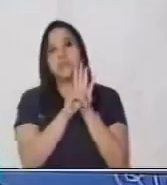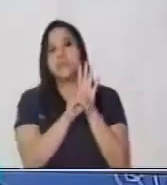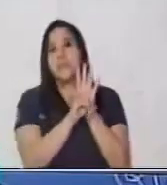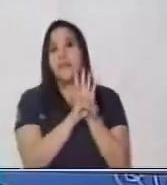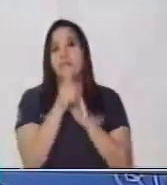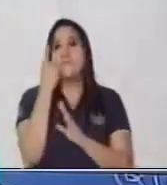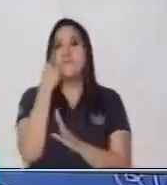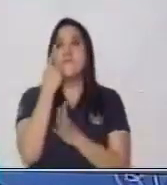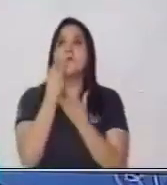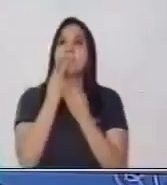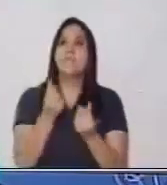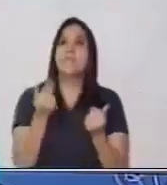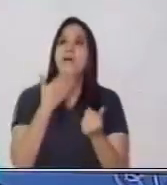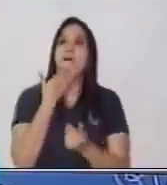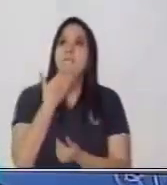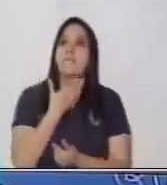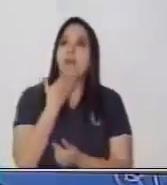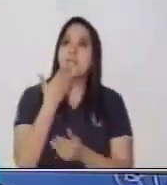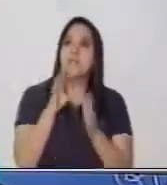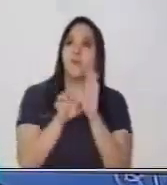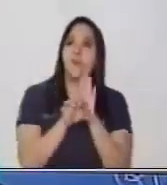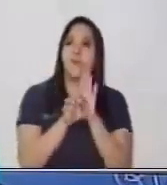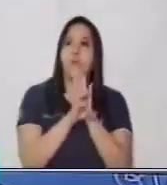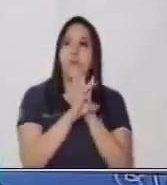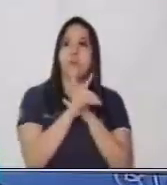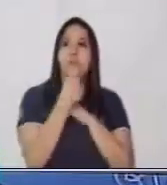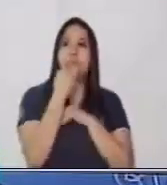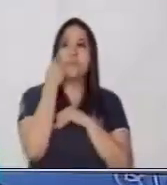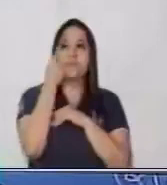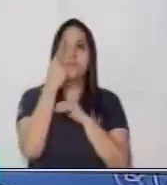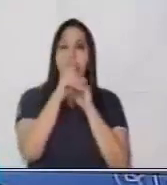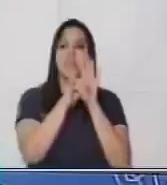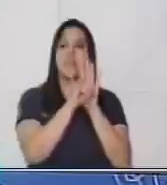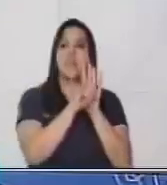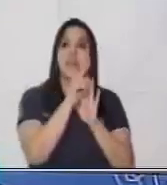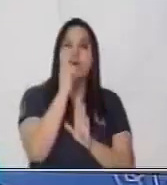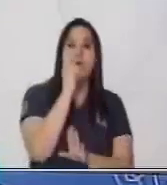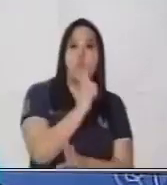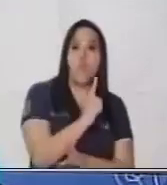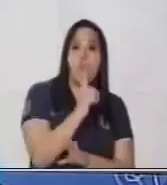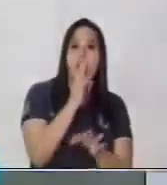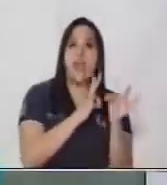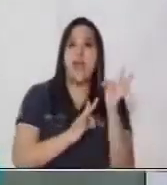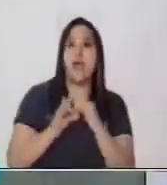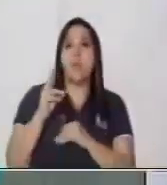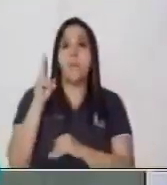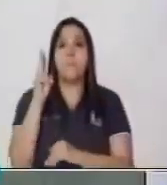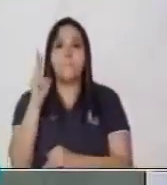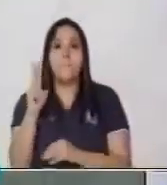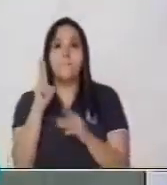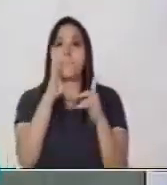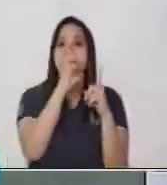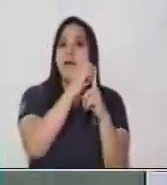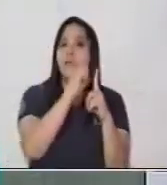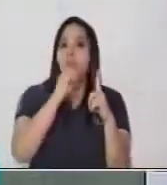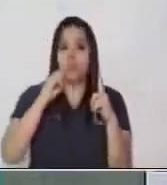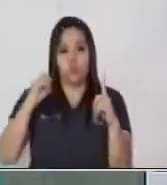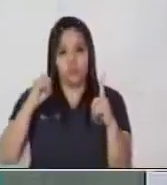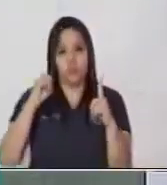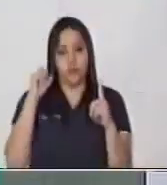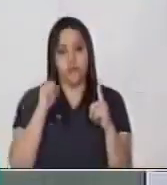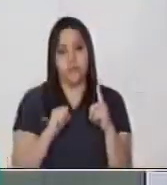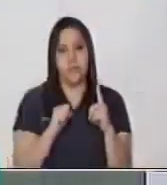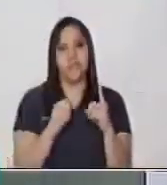facilidad, pues siempre tendrán una o más proposiciones. Entonces,